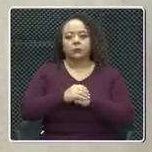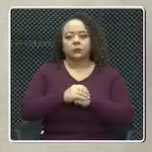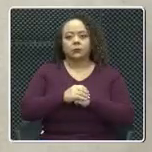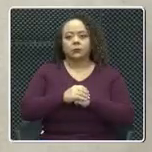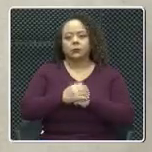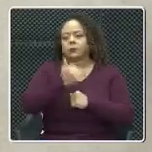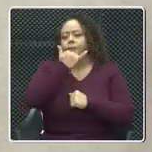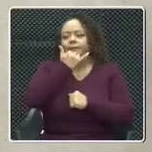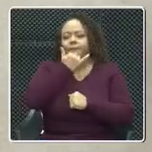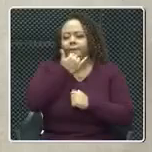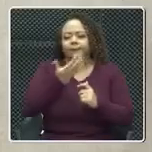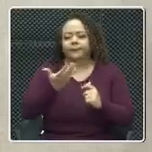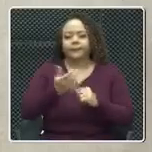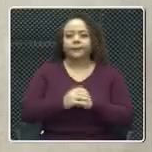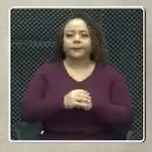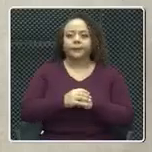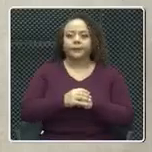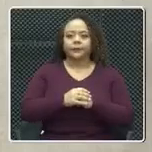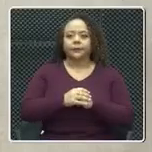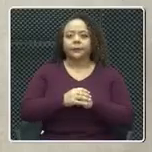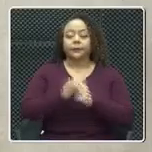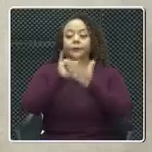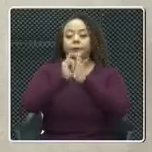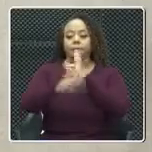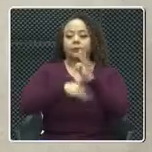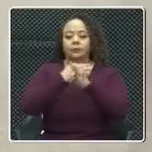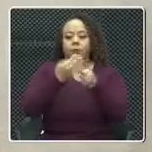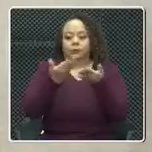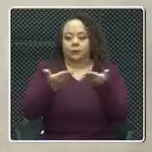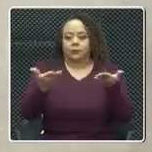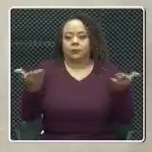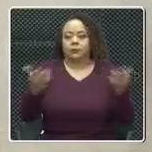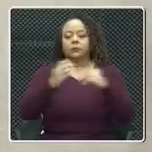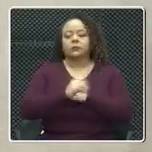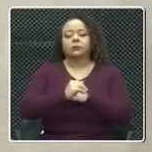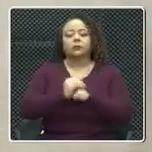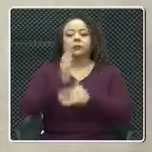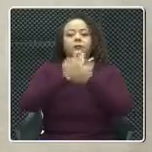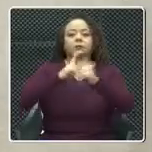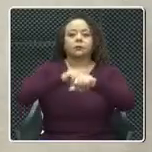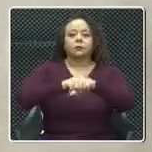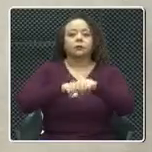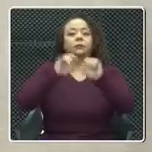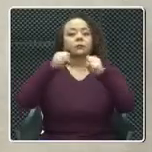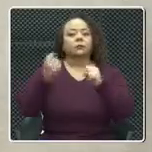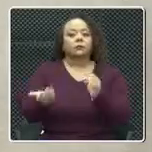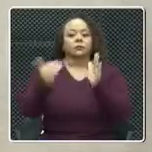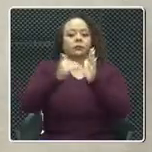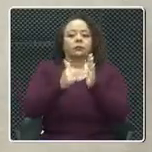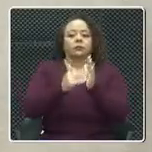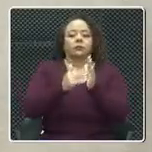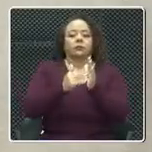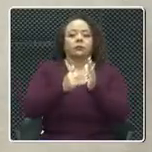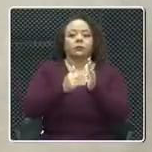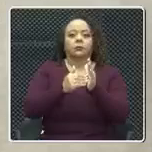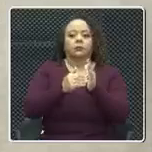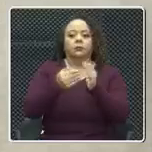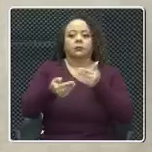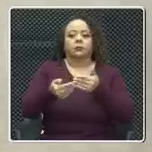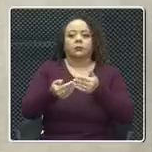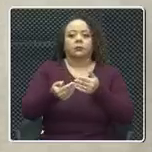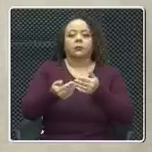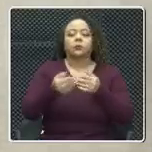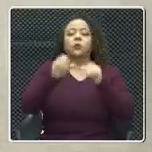¿Qué pasa con esto? Que ese tipo de factores, ¿verdad?, en algún momento pueden volverse nocivos para la salud de